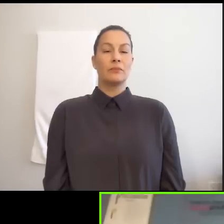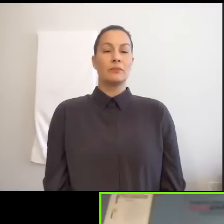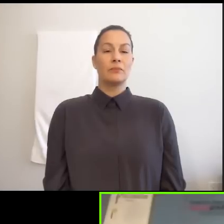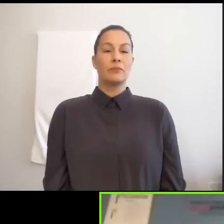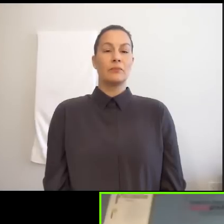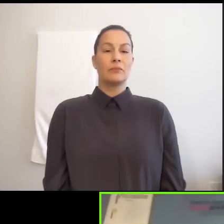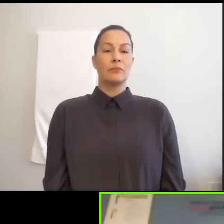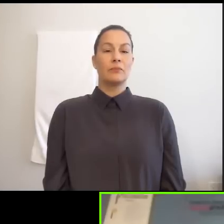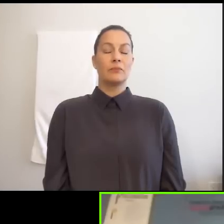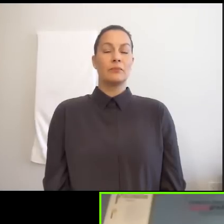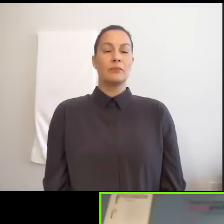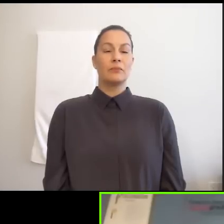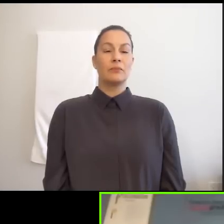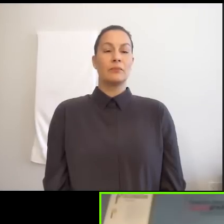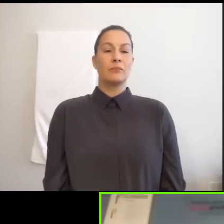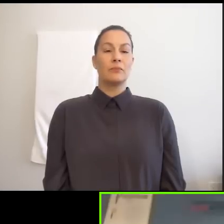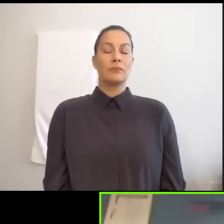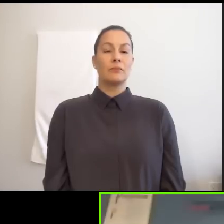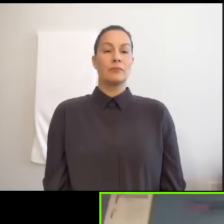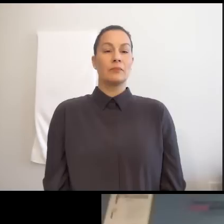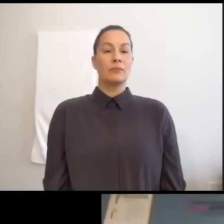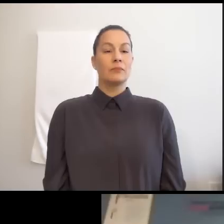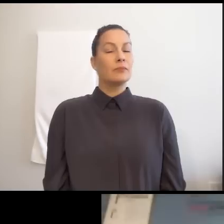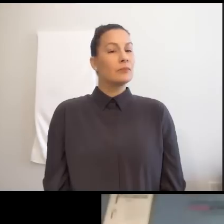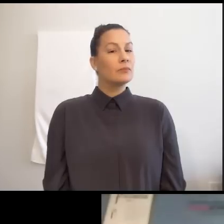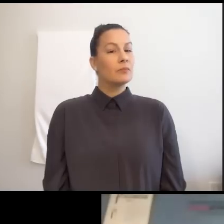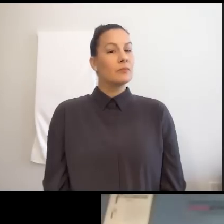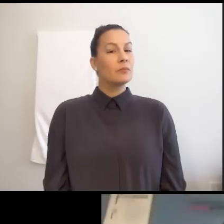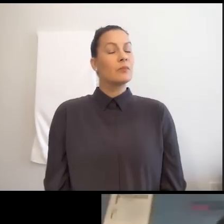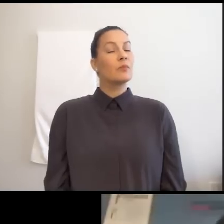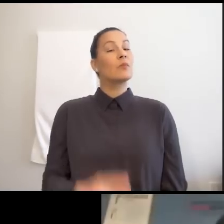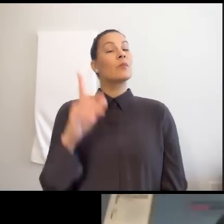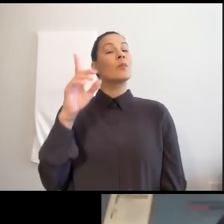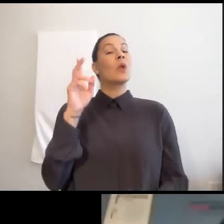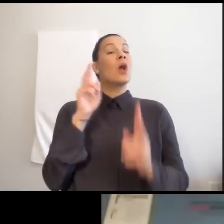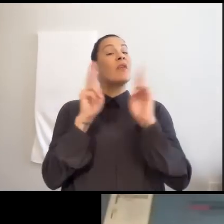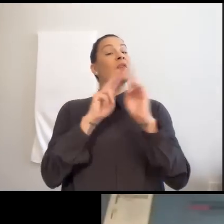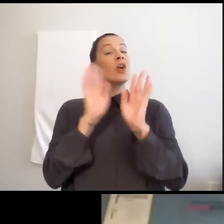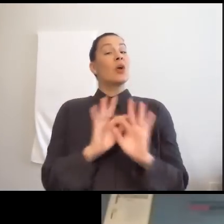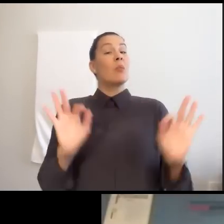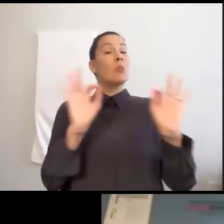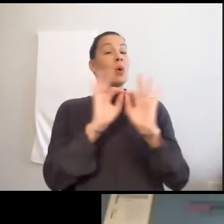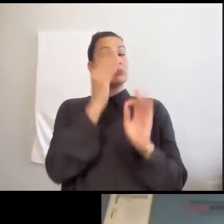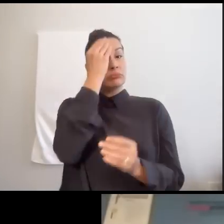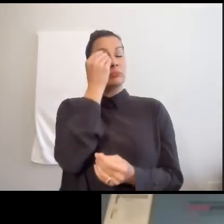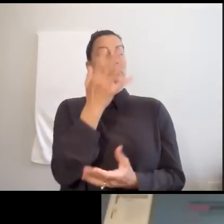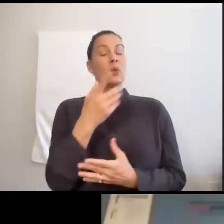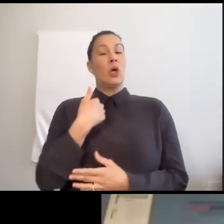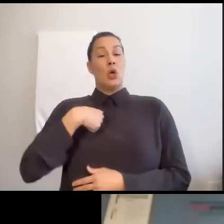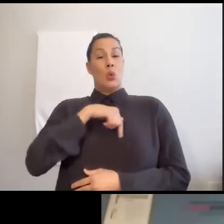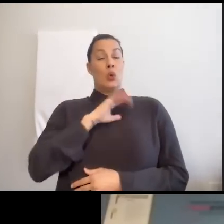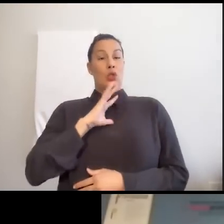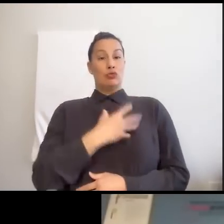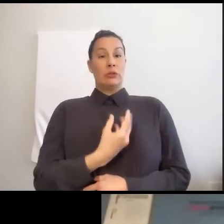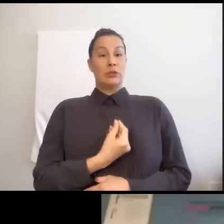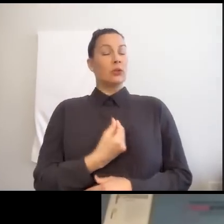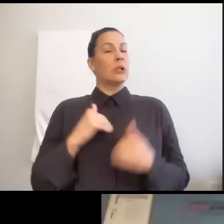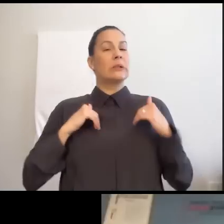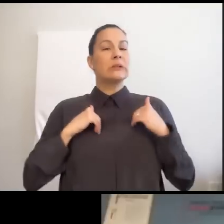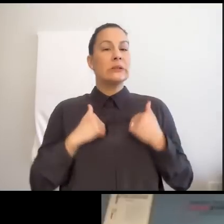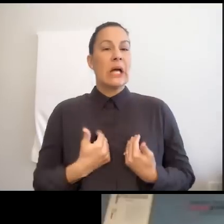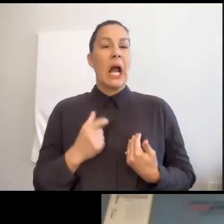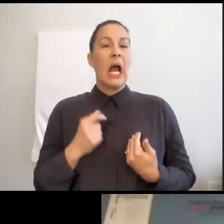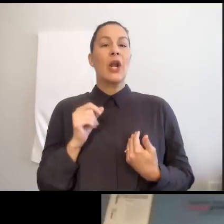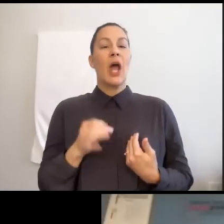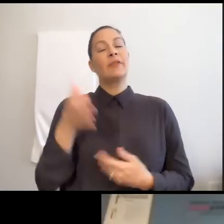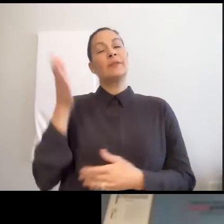como personas trans trabajadoras sexuales. And one very important thing, we, the transgender community, we're tired of the pretty speeches.